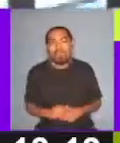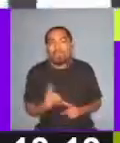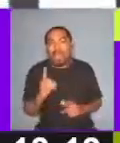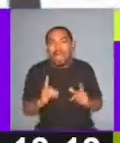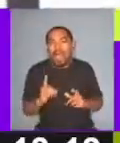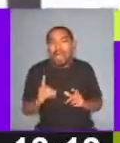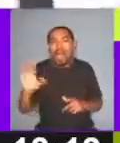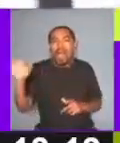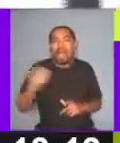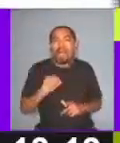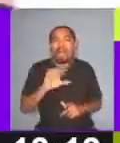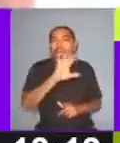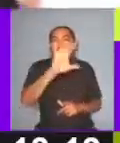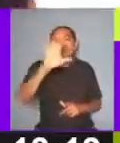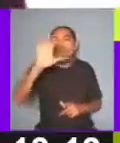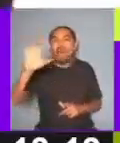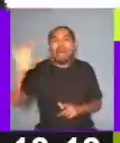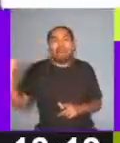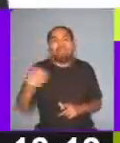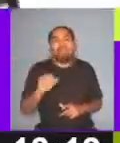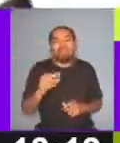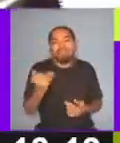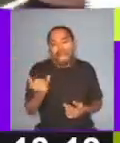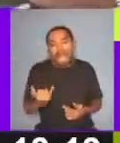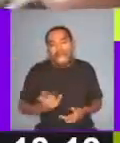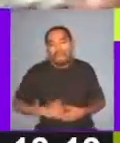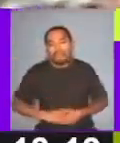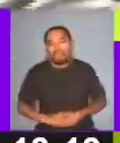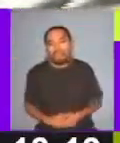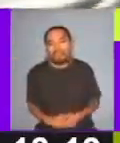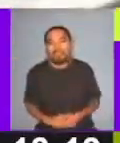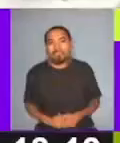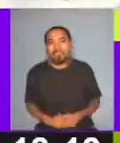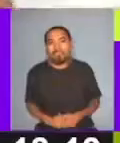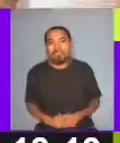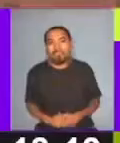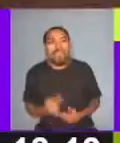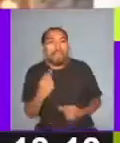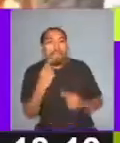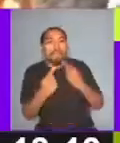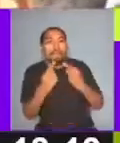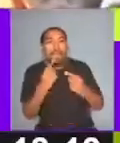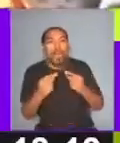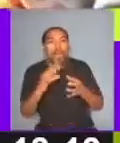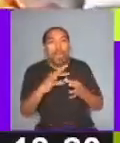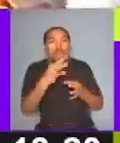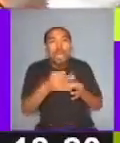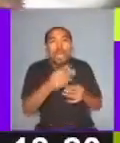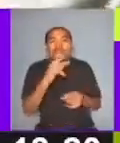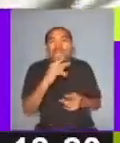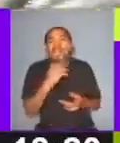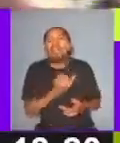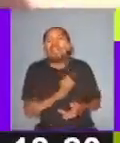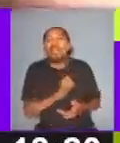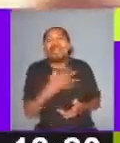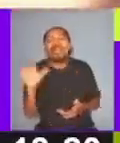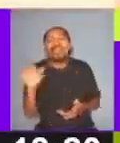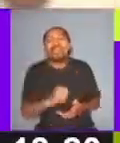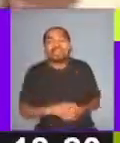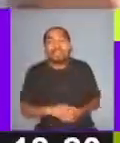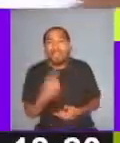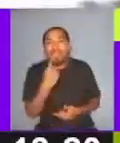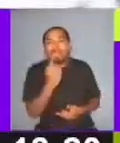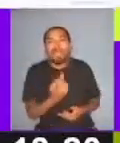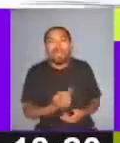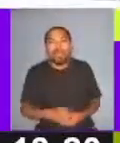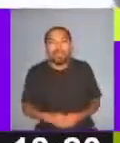provincias y las hojas verde vamos a ver si vienen de otros lugares o si viene de eh la zona de la que te hago una preguntita